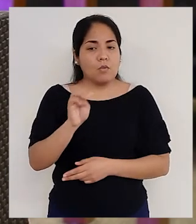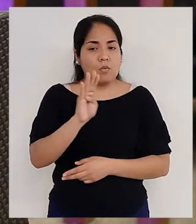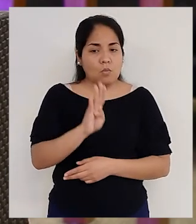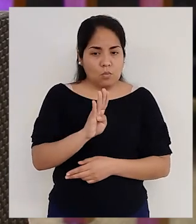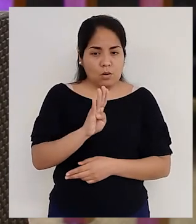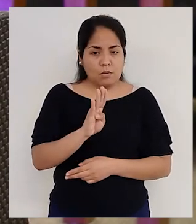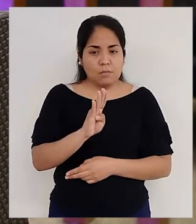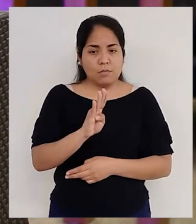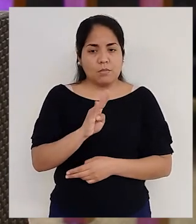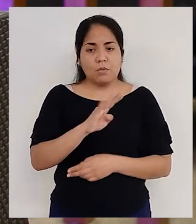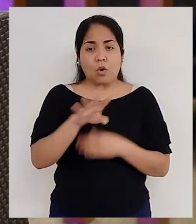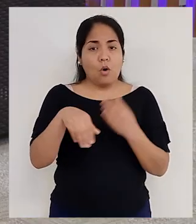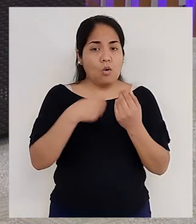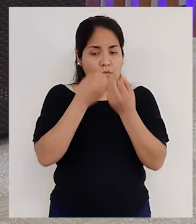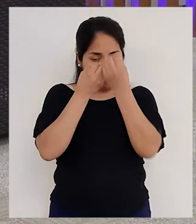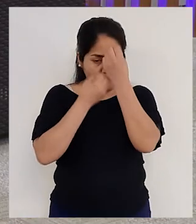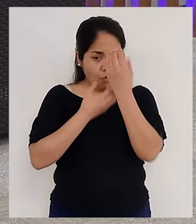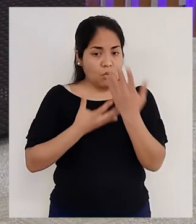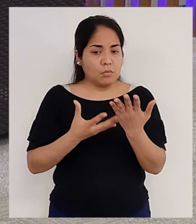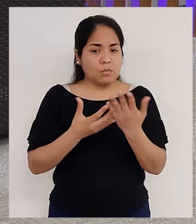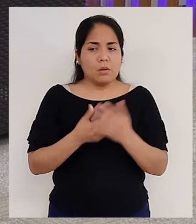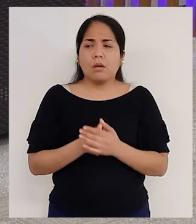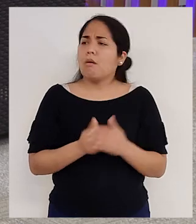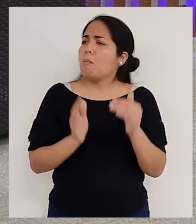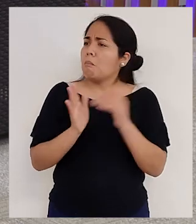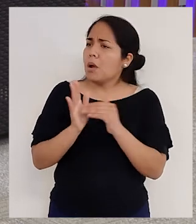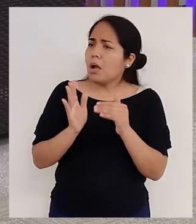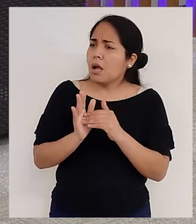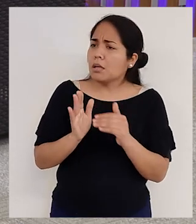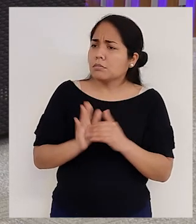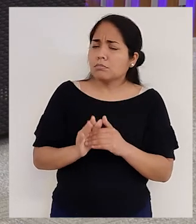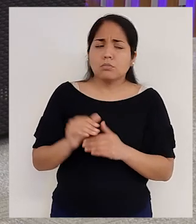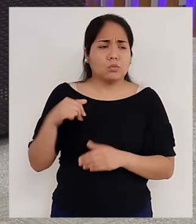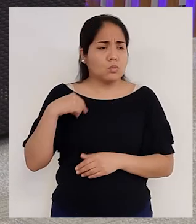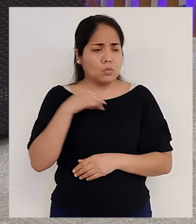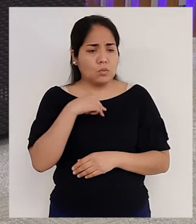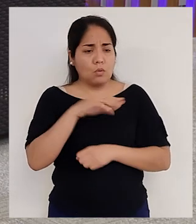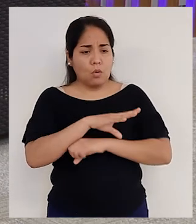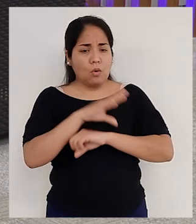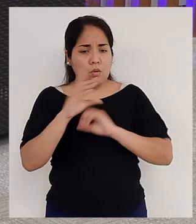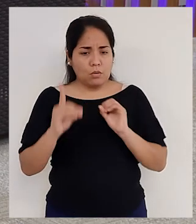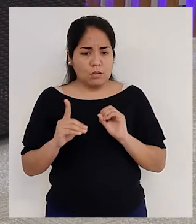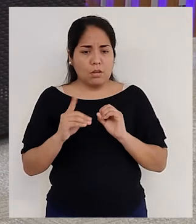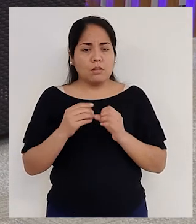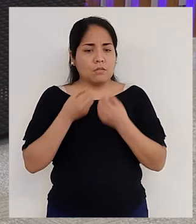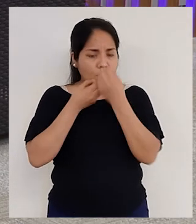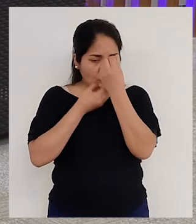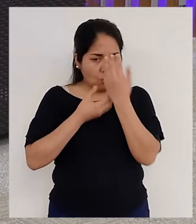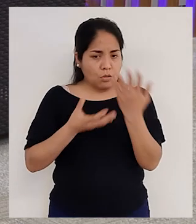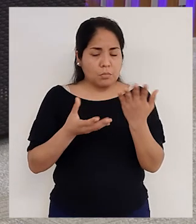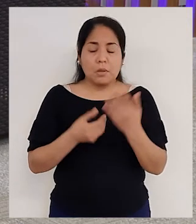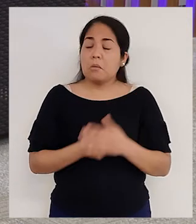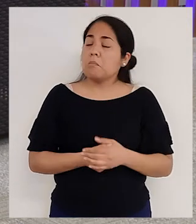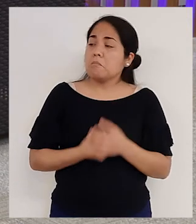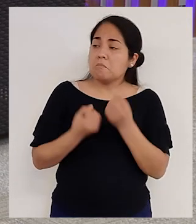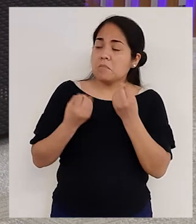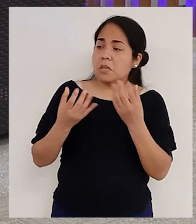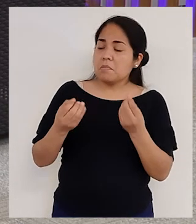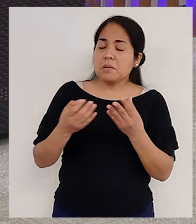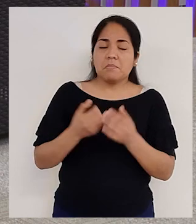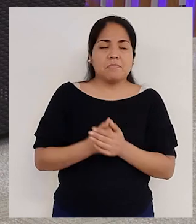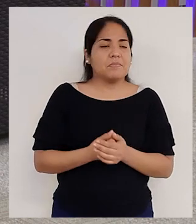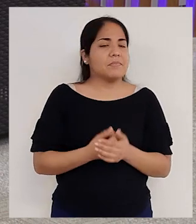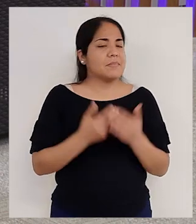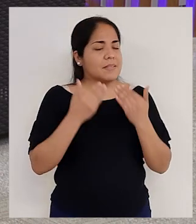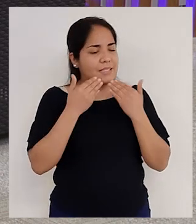pueden visitar la página y ahí se encuentran todos los ¿Solamente en el CEPRO o hay más? Sí, sí, y bien. a través de nosotros también, a través de Conadis. Ah, qué bien, Ahí qué lo bien, pueden eso